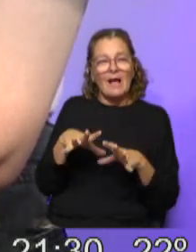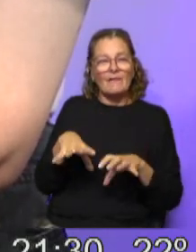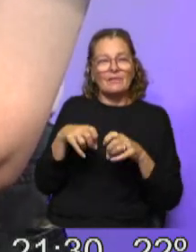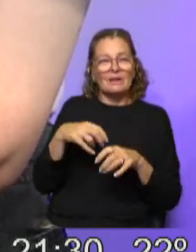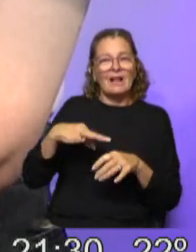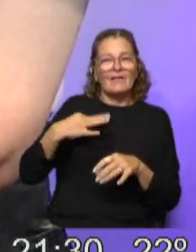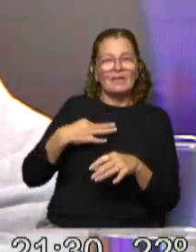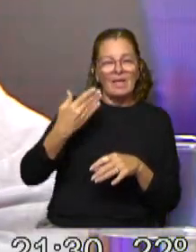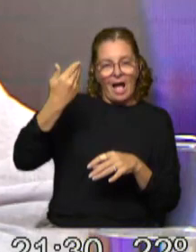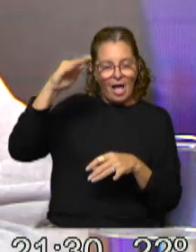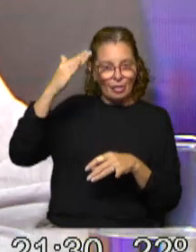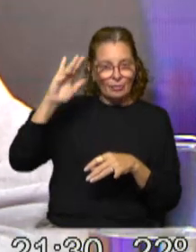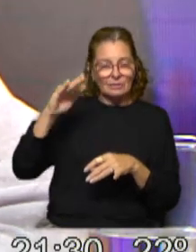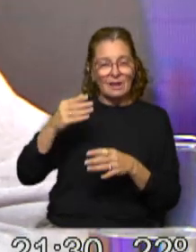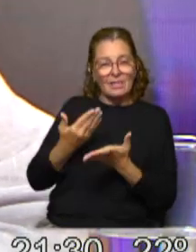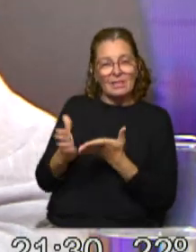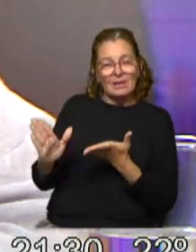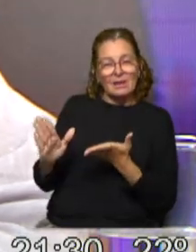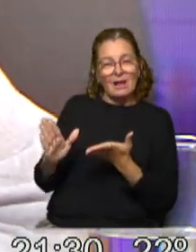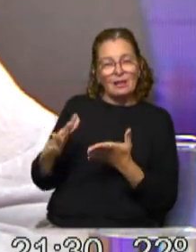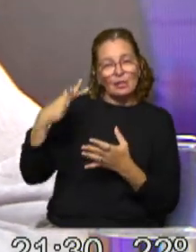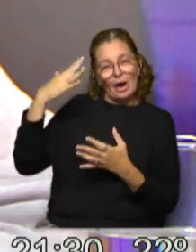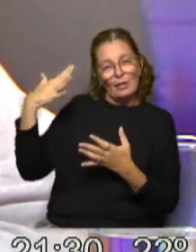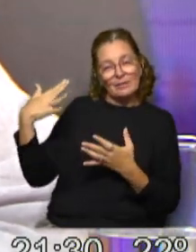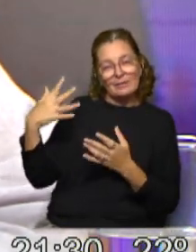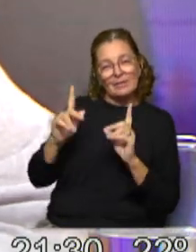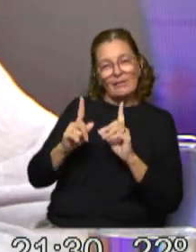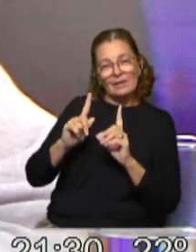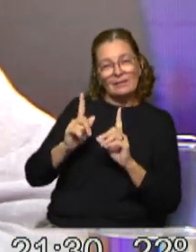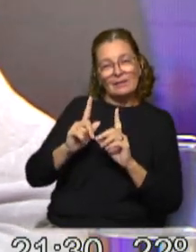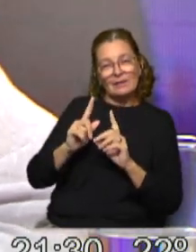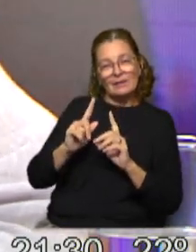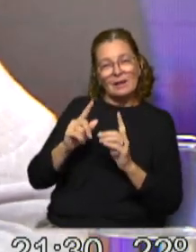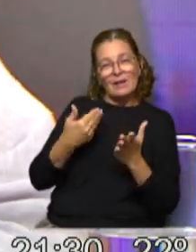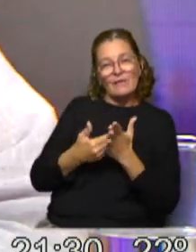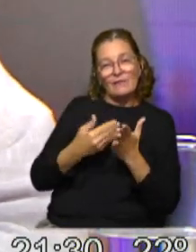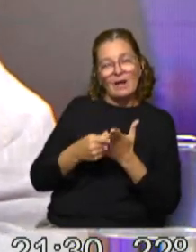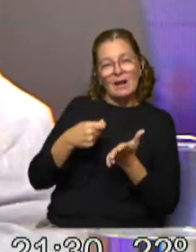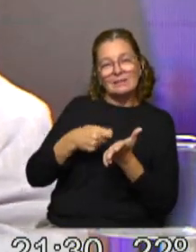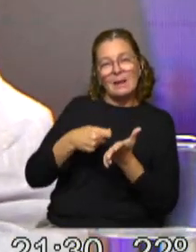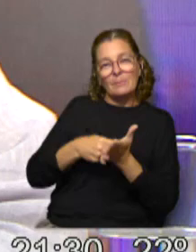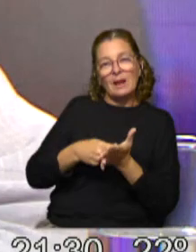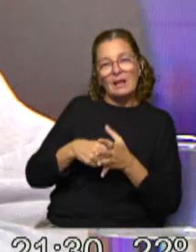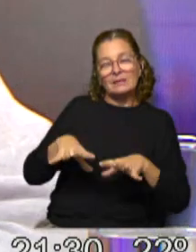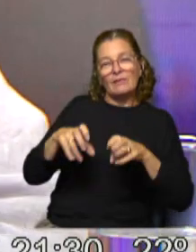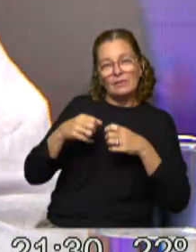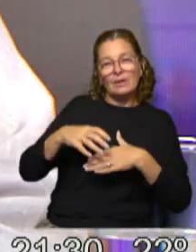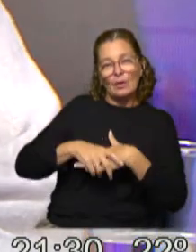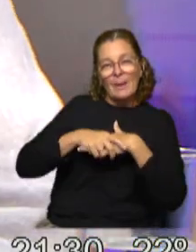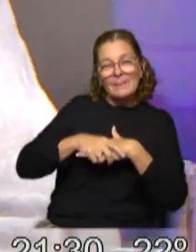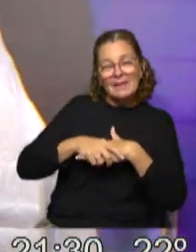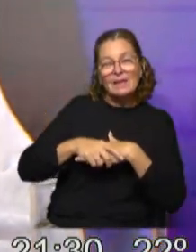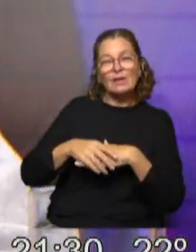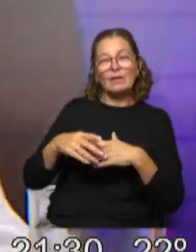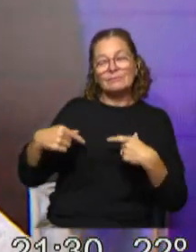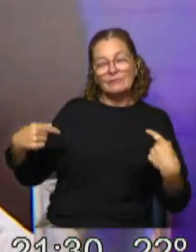adulta. Está dejando la adolescencia un poco, a veces no tanto. Le falta plata, vive con la amiga se termina. Bueno,